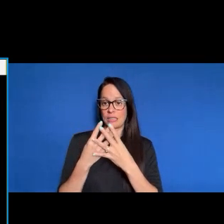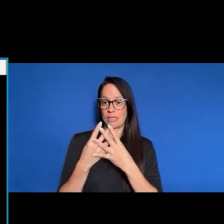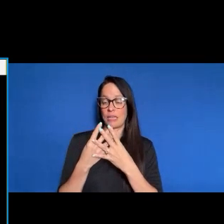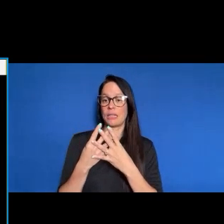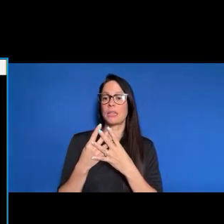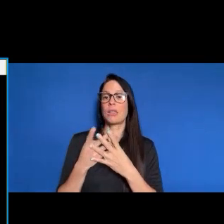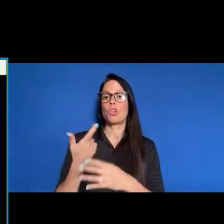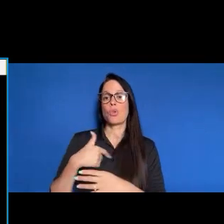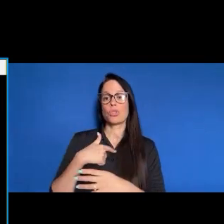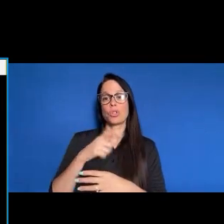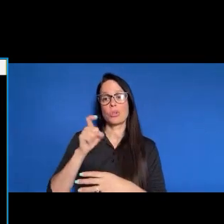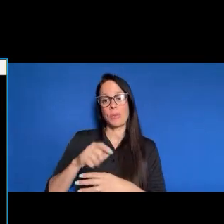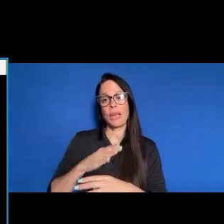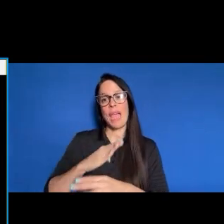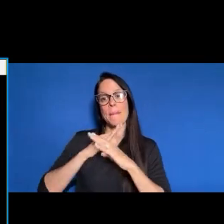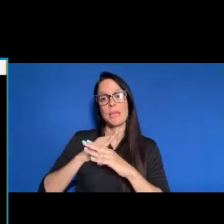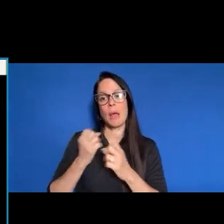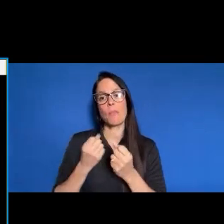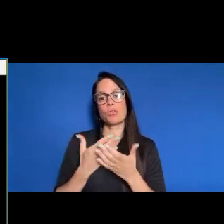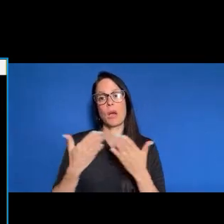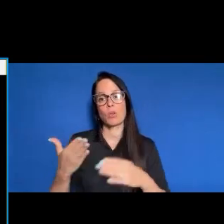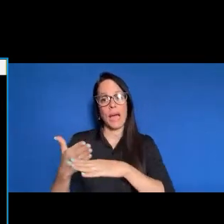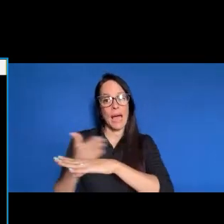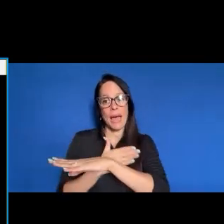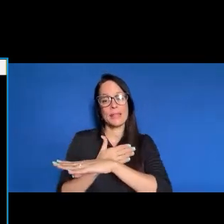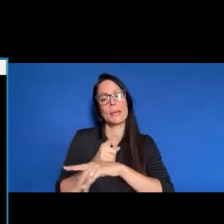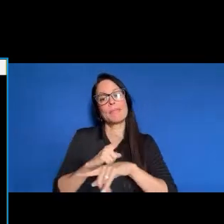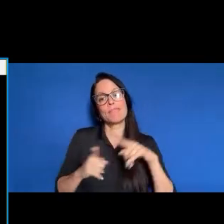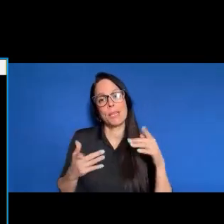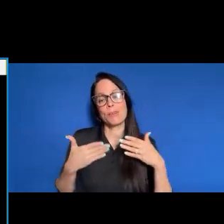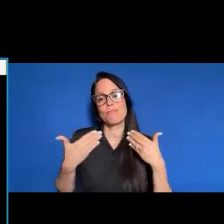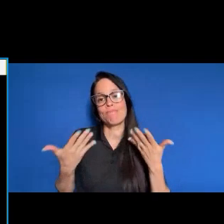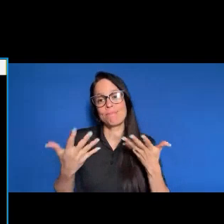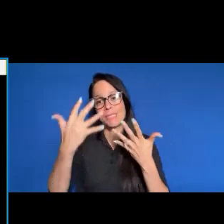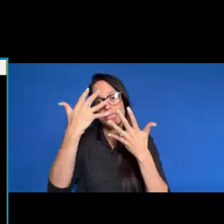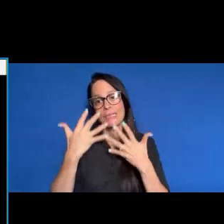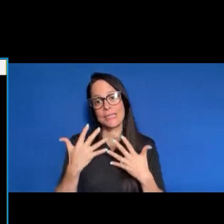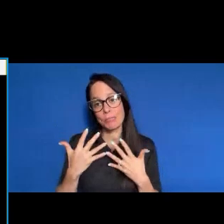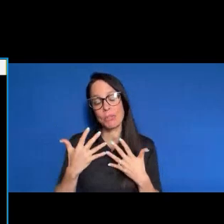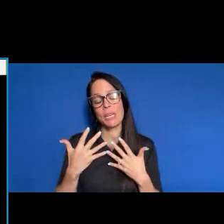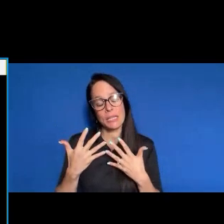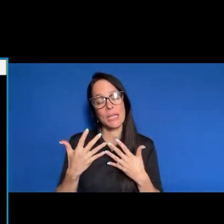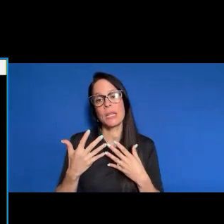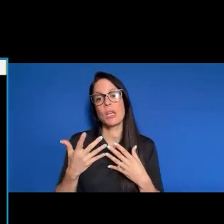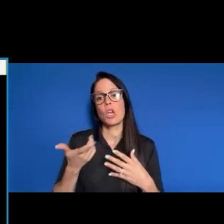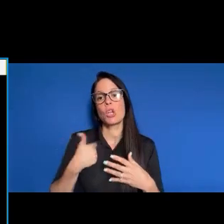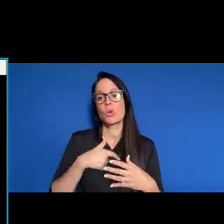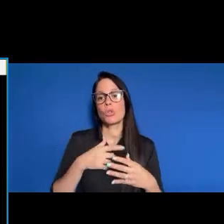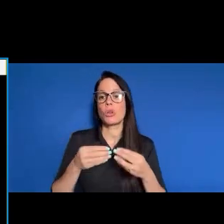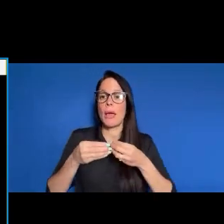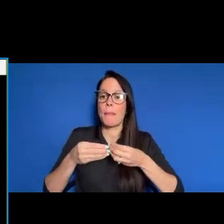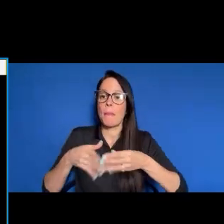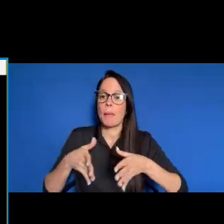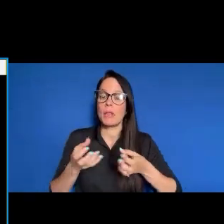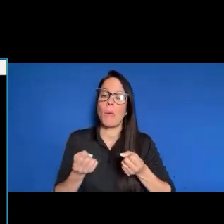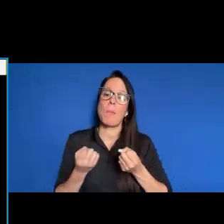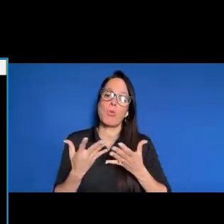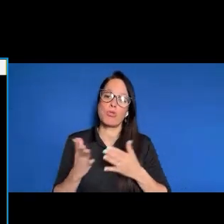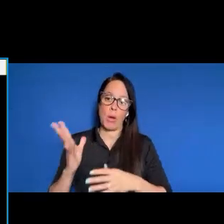antes, pero lamentablemente pues se han perdido muchas cosas, ¿verdad? Antes, ya